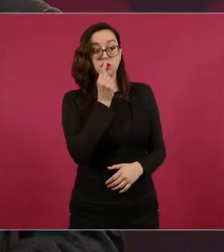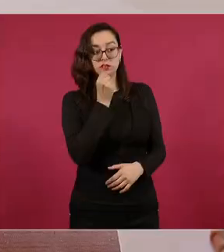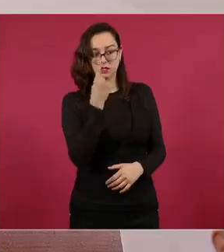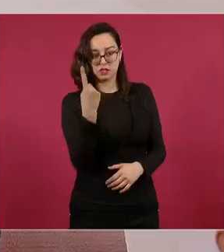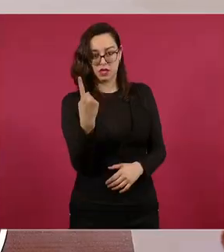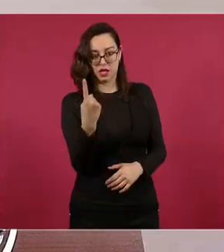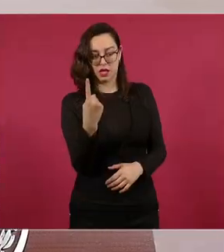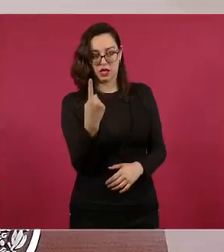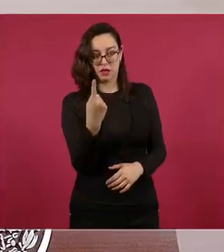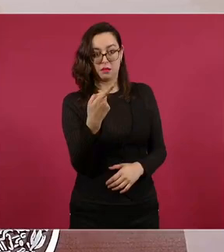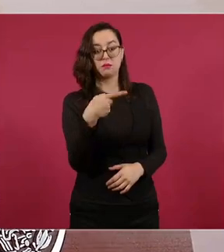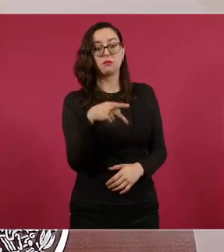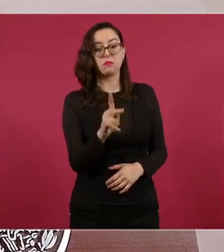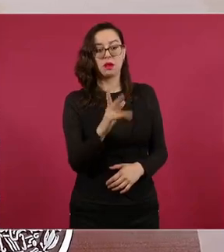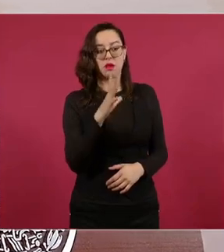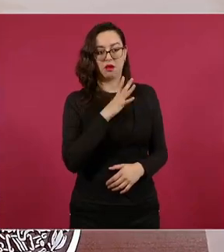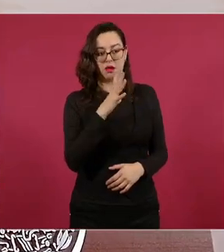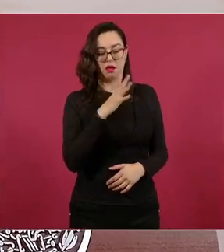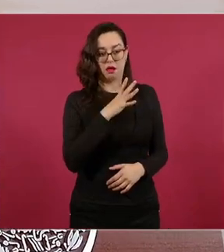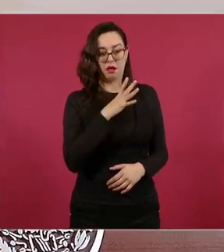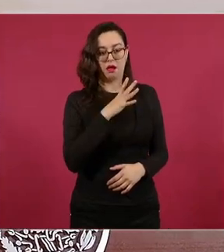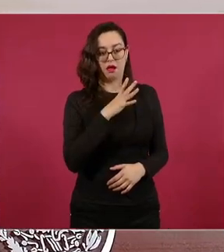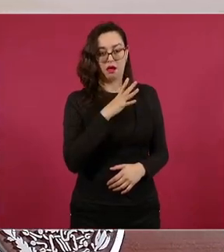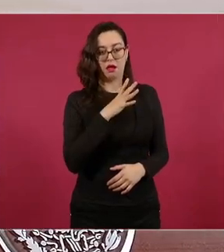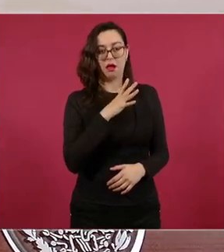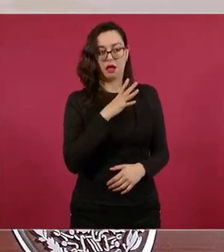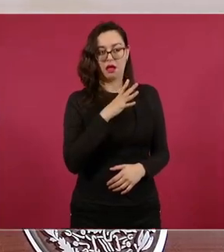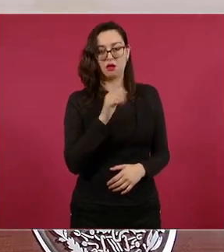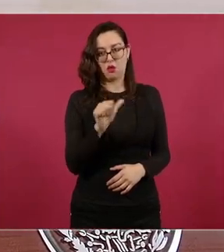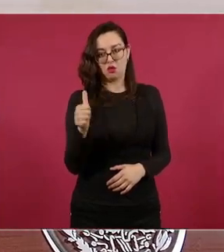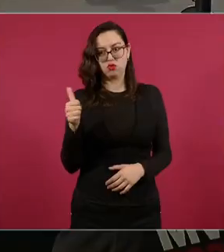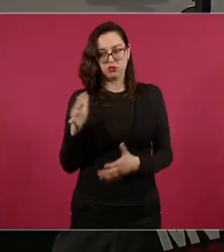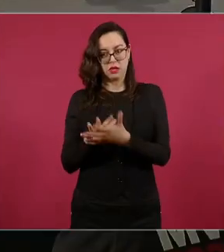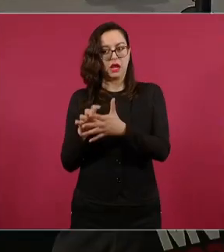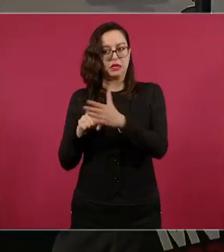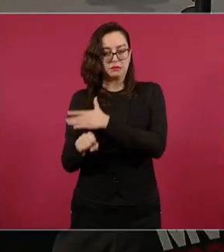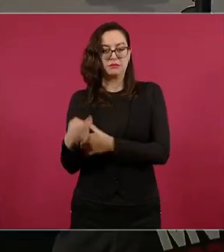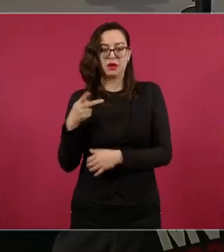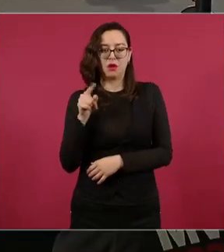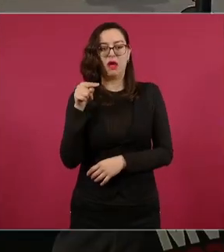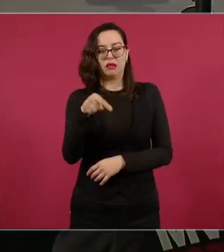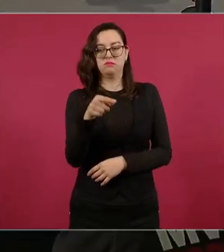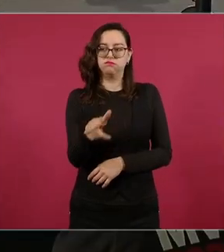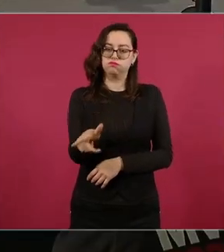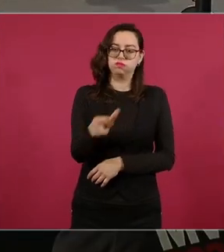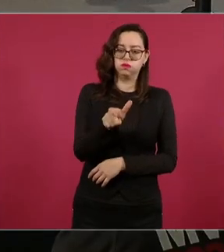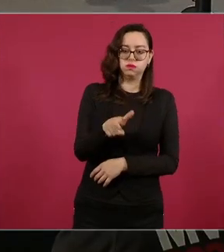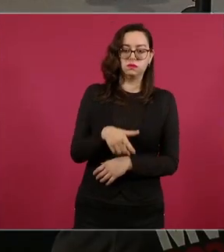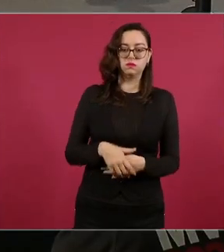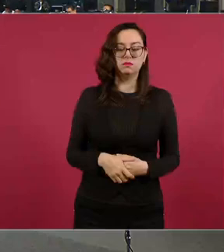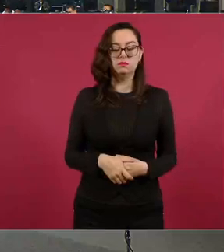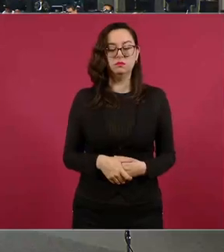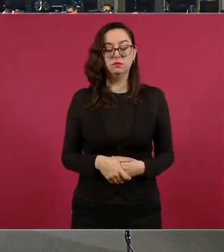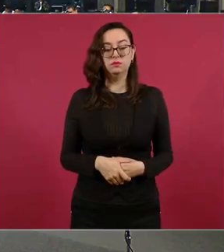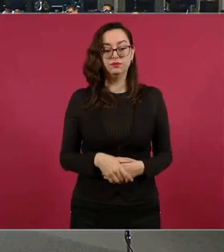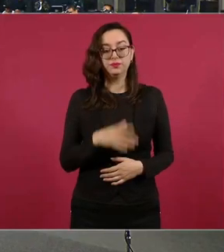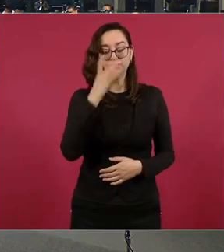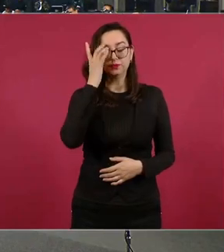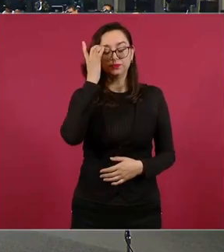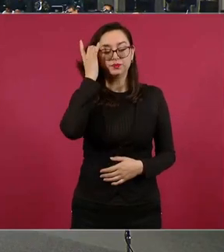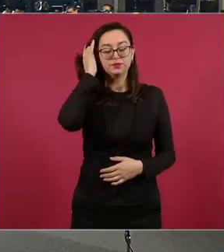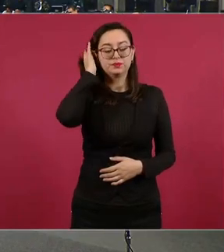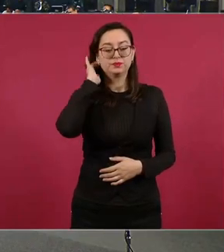se presume que fue el que disparó. ¿Dónde estaba el chilpancinco? En